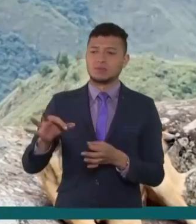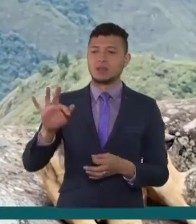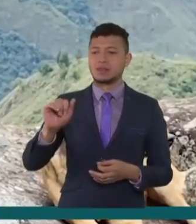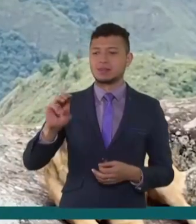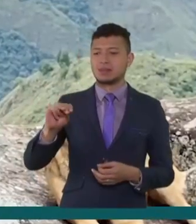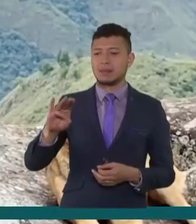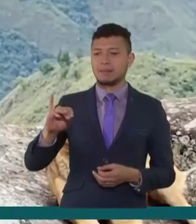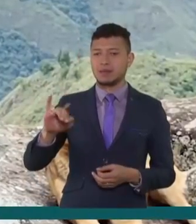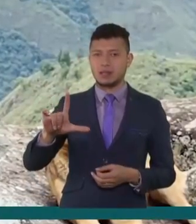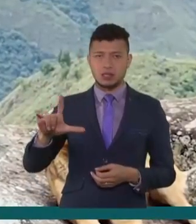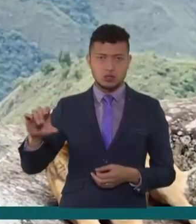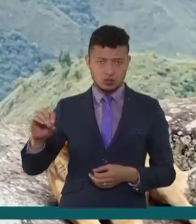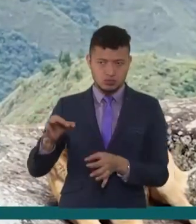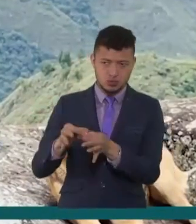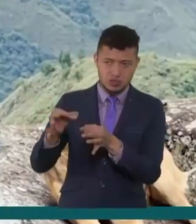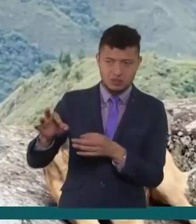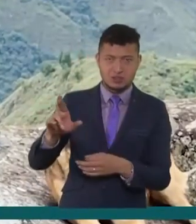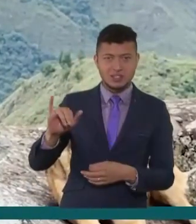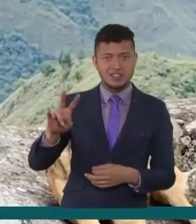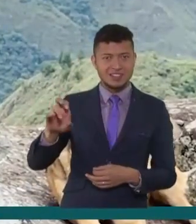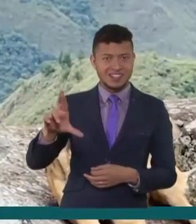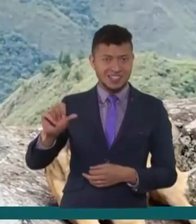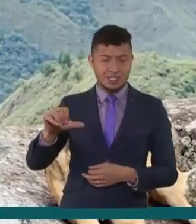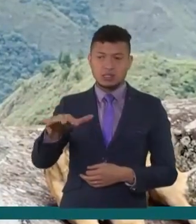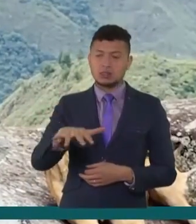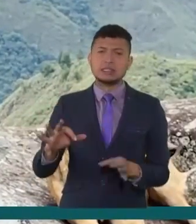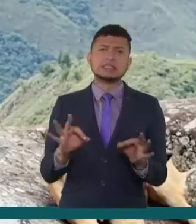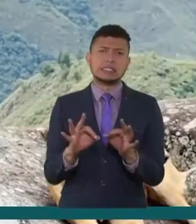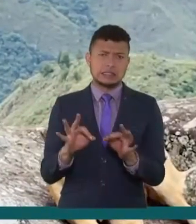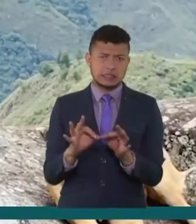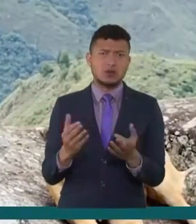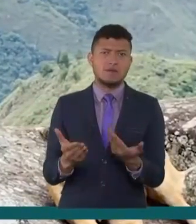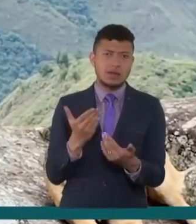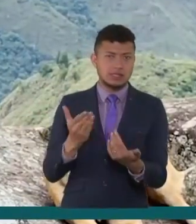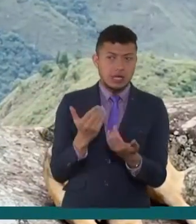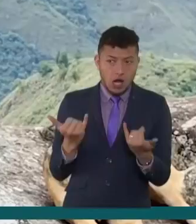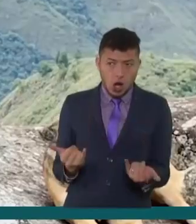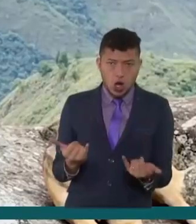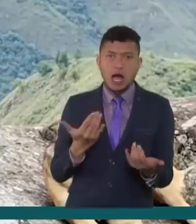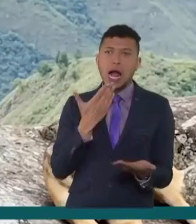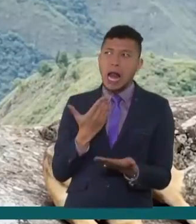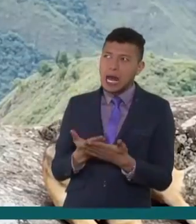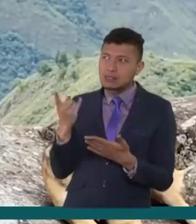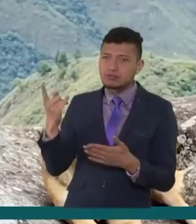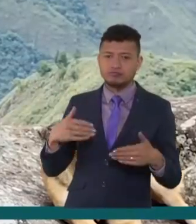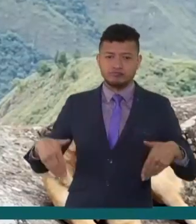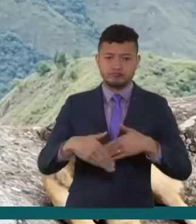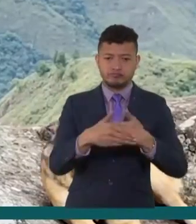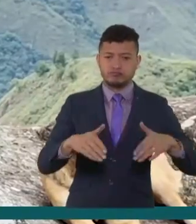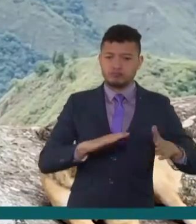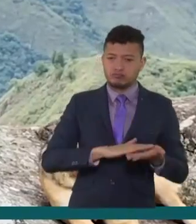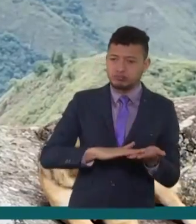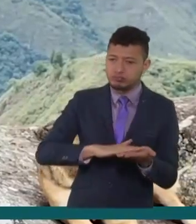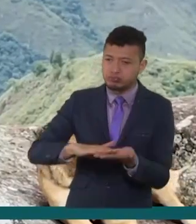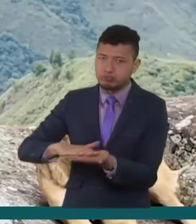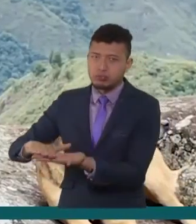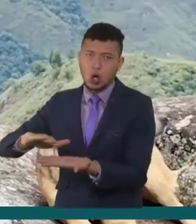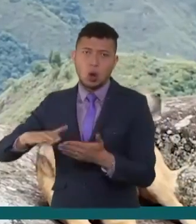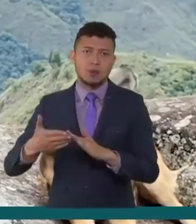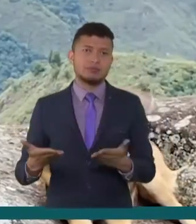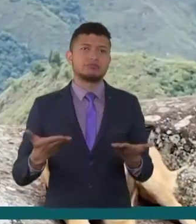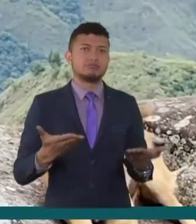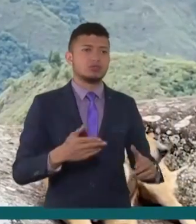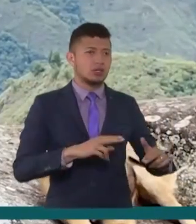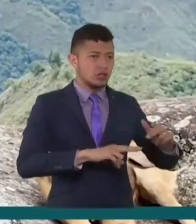ingresar al tanguillo zona rural del municipio de Rivera habrás mucho más sencillo gracias a unas placas huella que fueron entregadas a la comunidad